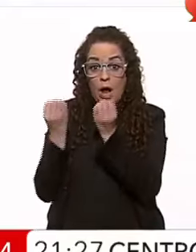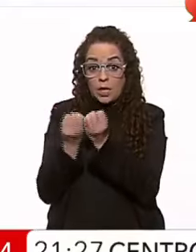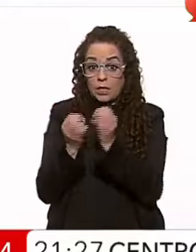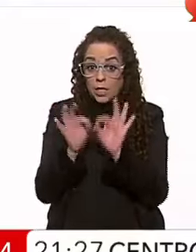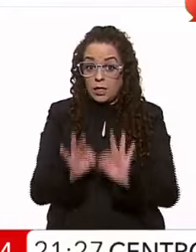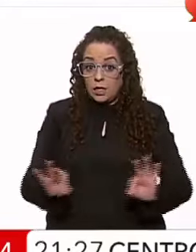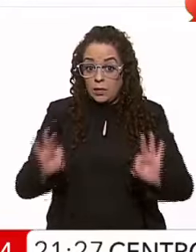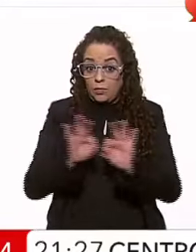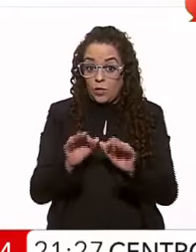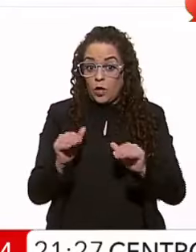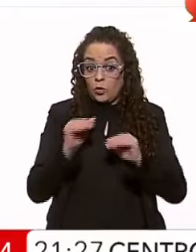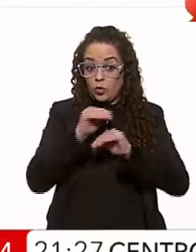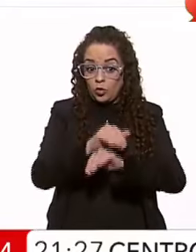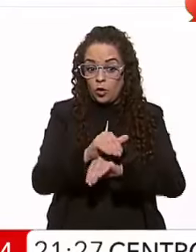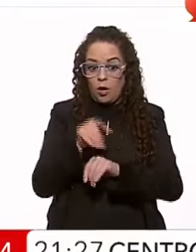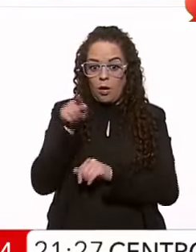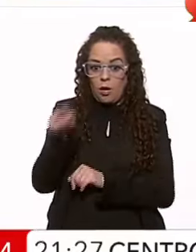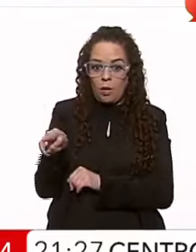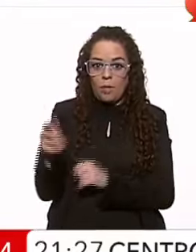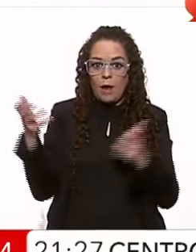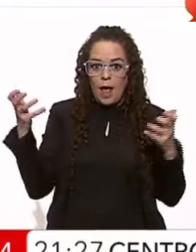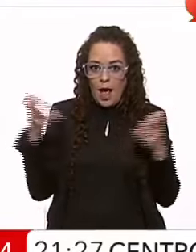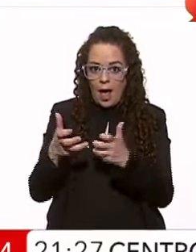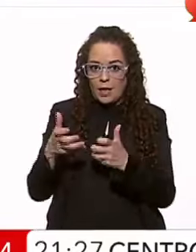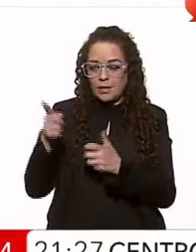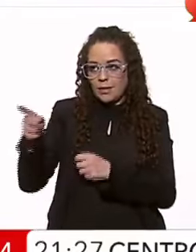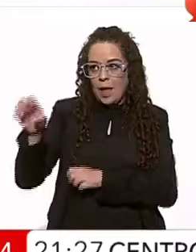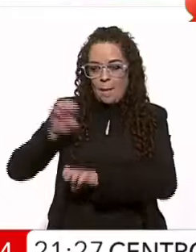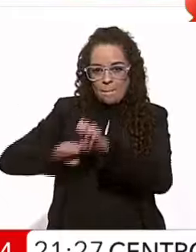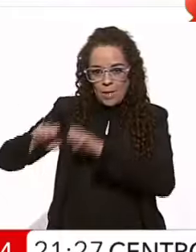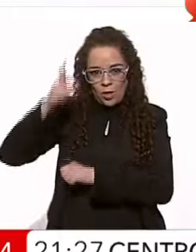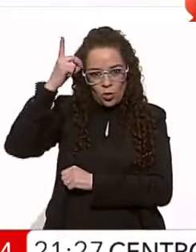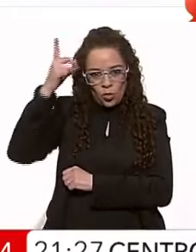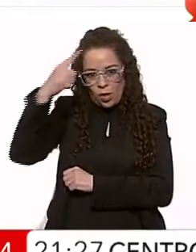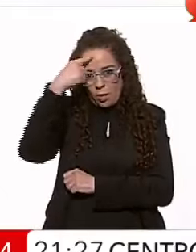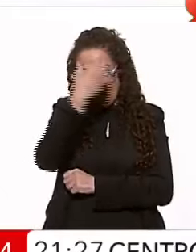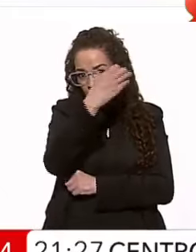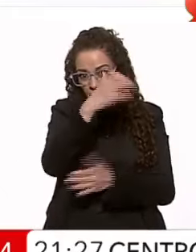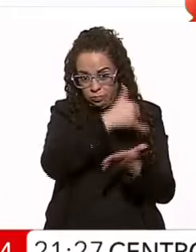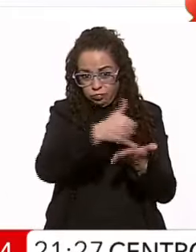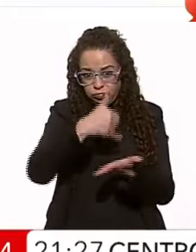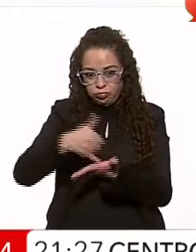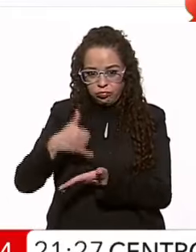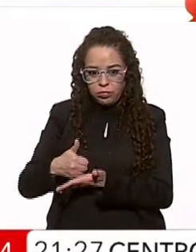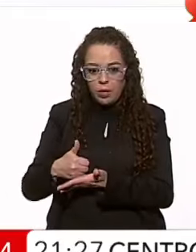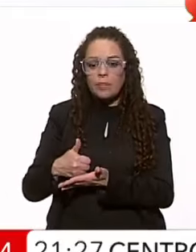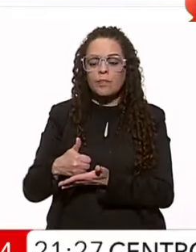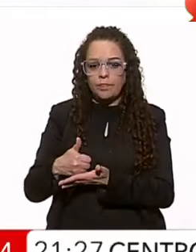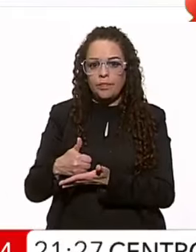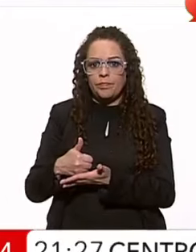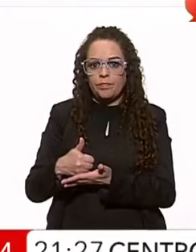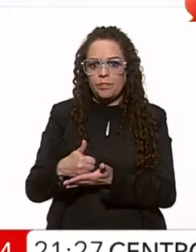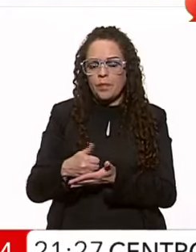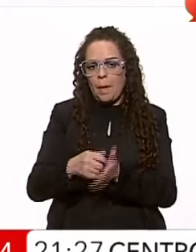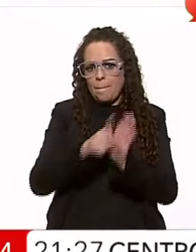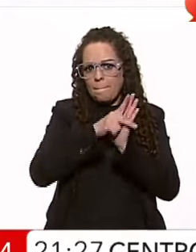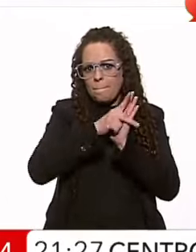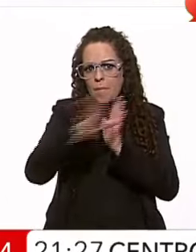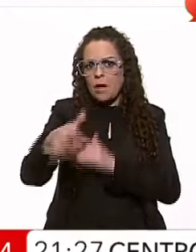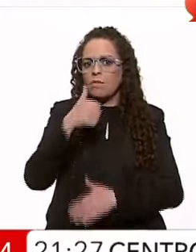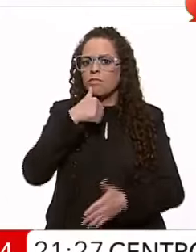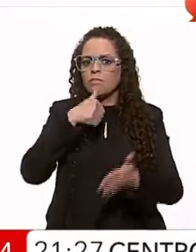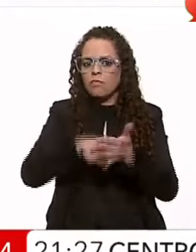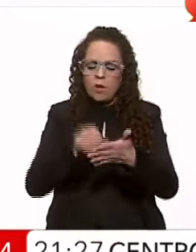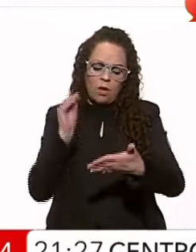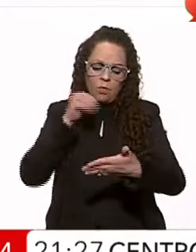importante de los productores empresariales sacó una carta en uno de los principales periódicos diciendo que ellos también